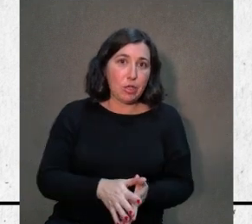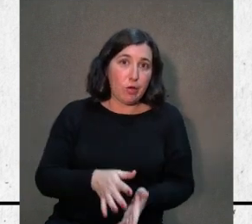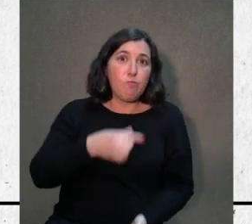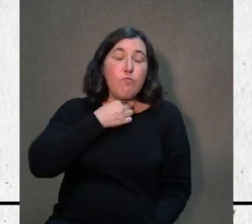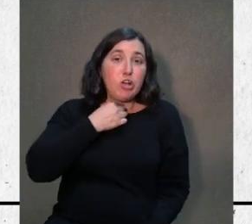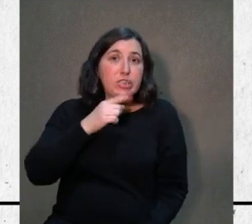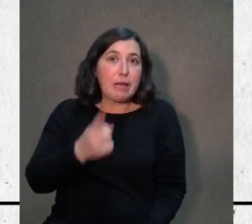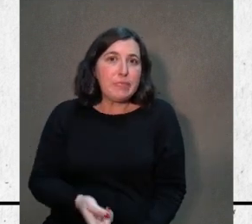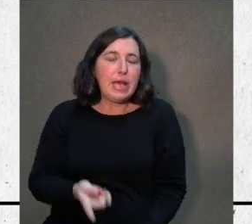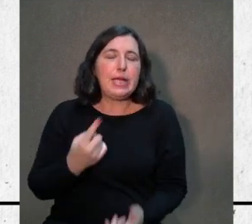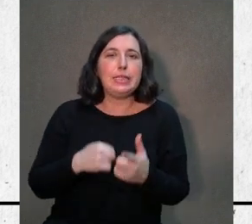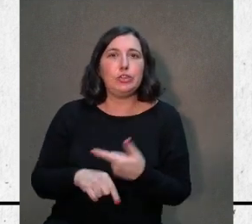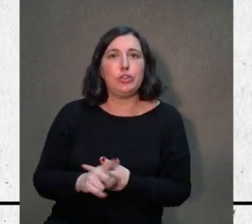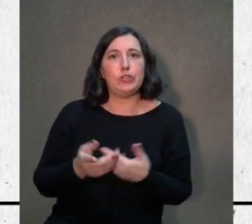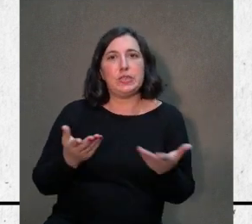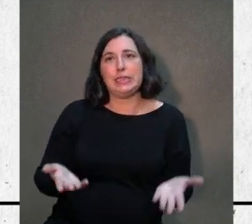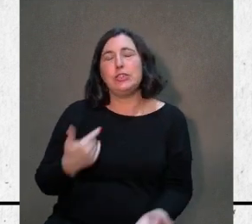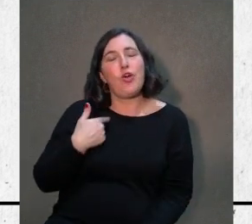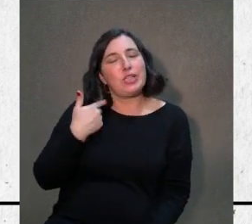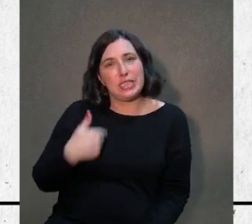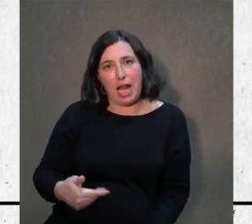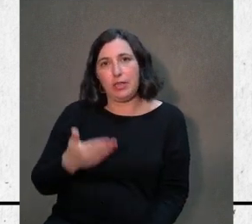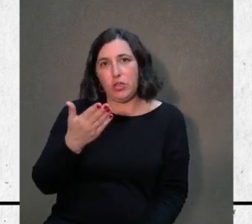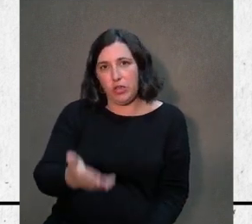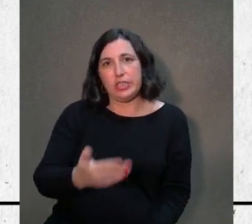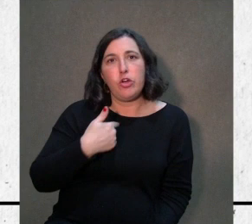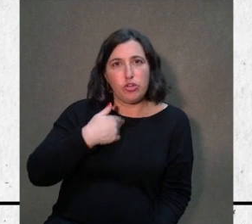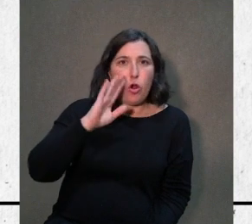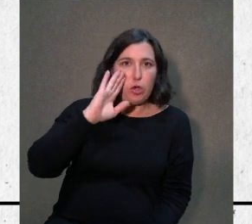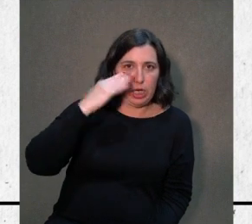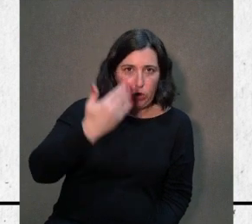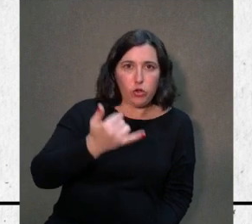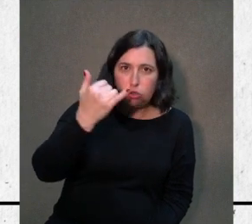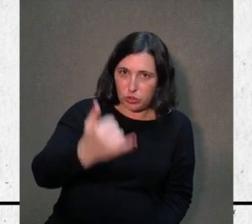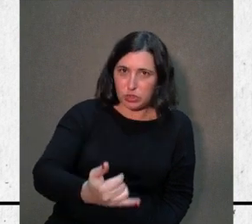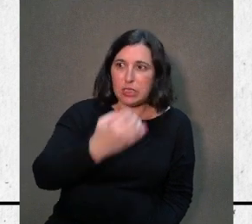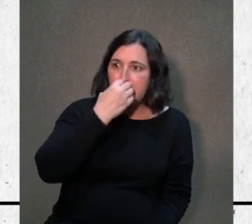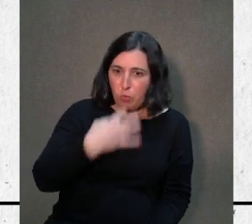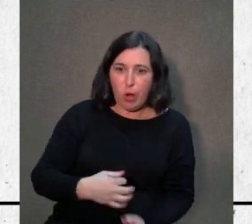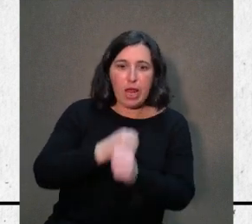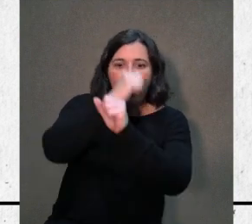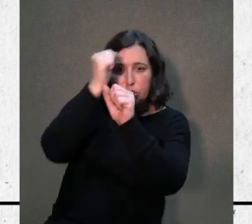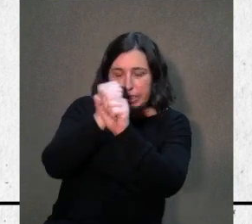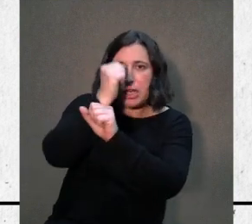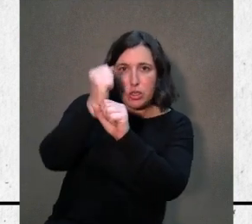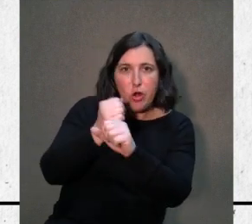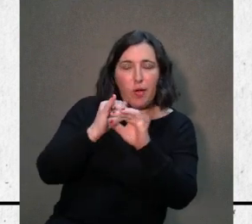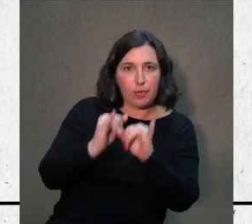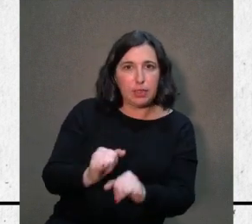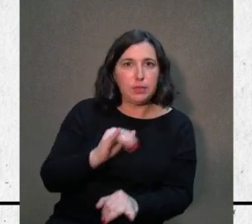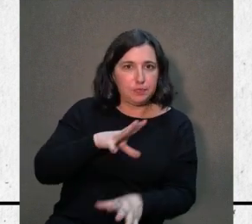distinto. Para la voz también. Entonces, yo extraño eso. Reconozco, sí, lo bueno de la tecnología